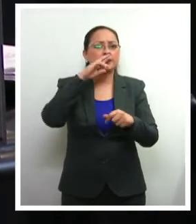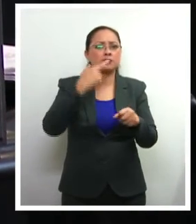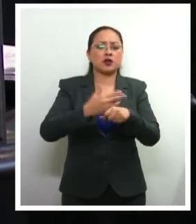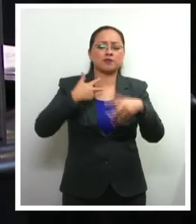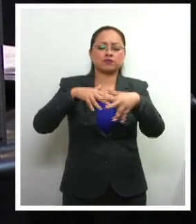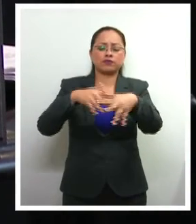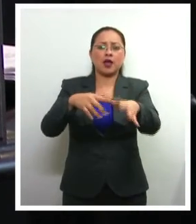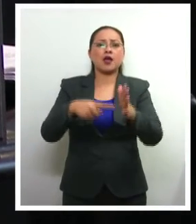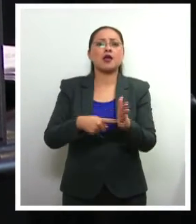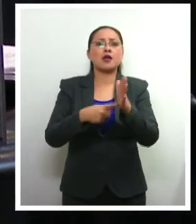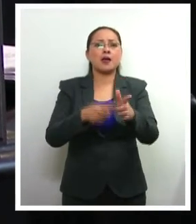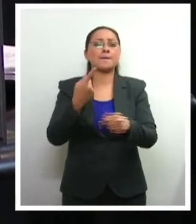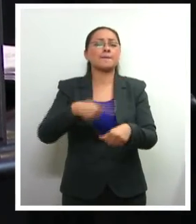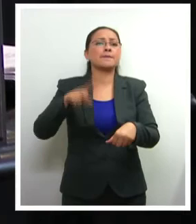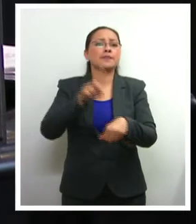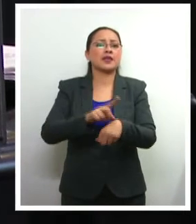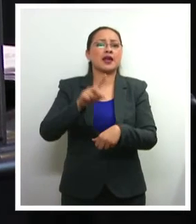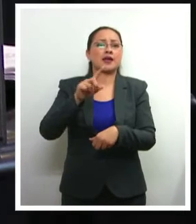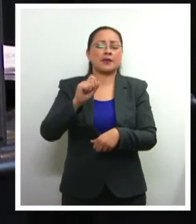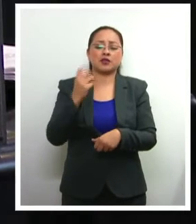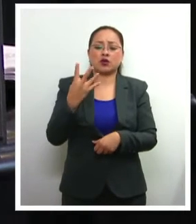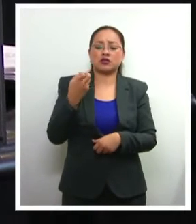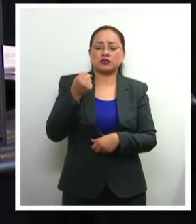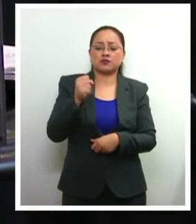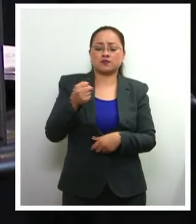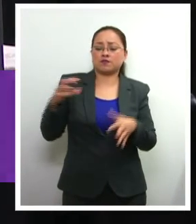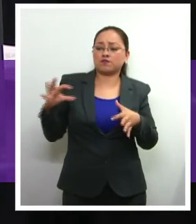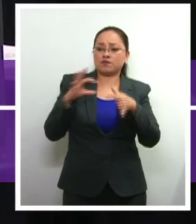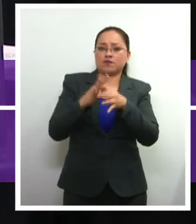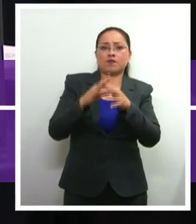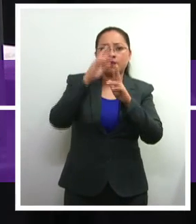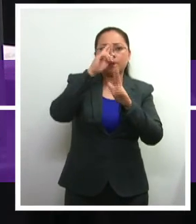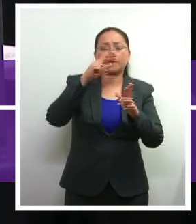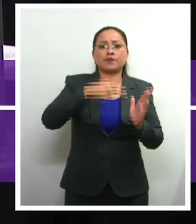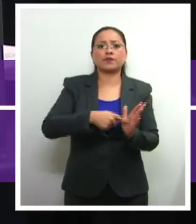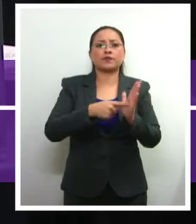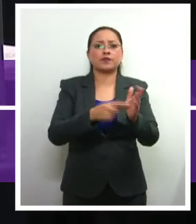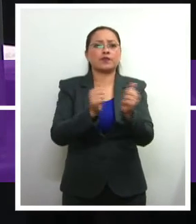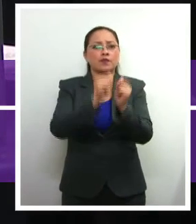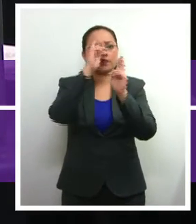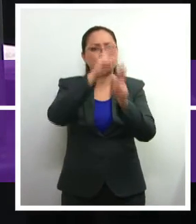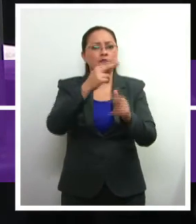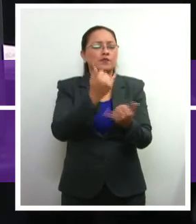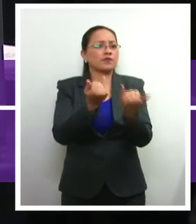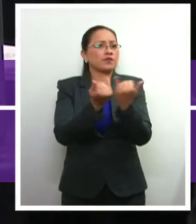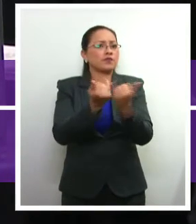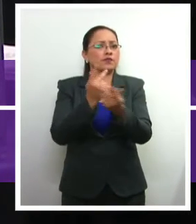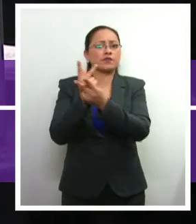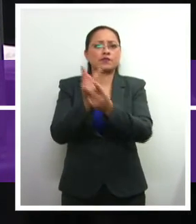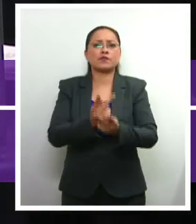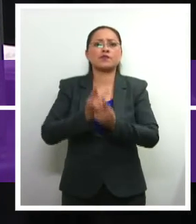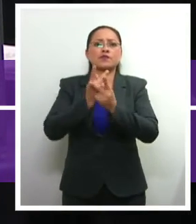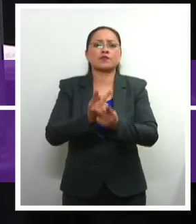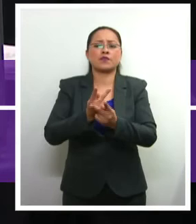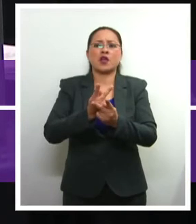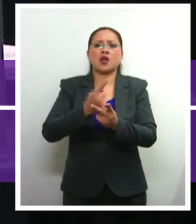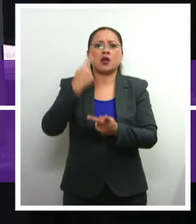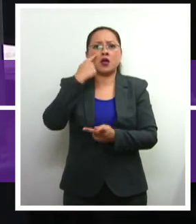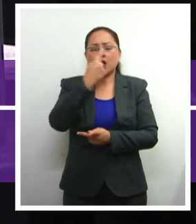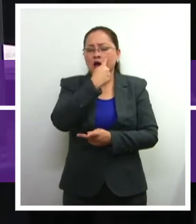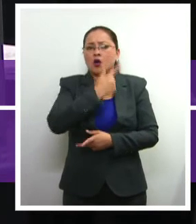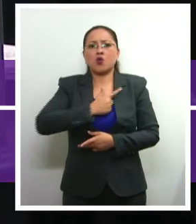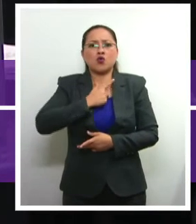marcha anunciada para el 24 de septiembre, para que se expresen con respeto y total tolerancia a todas las preferencias